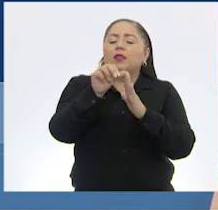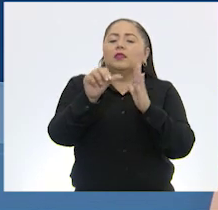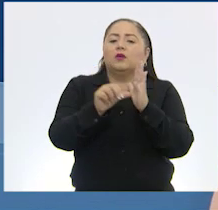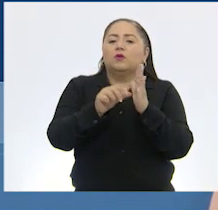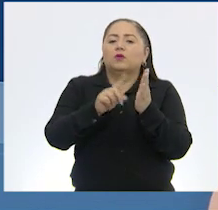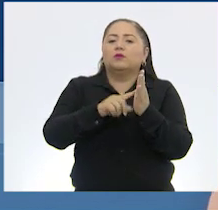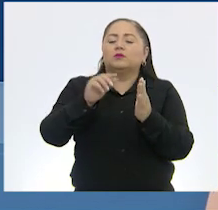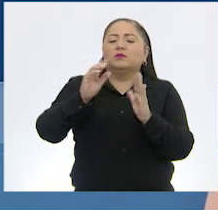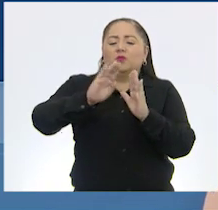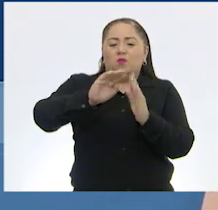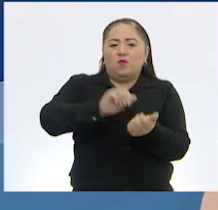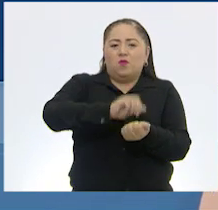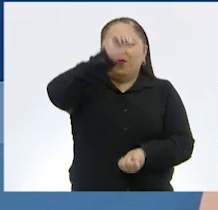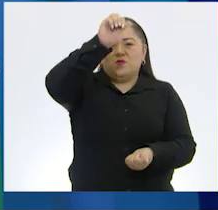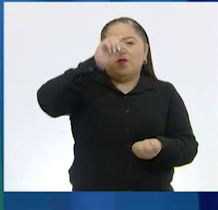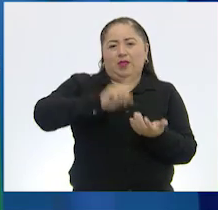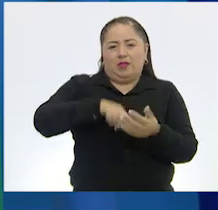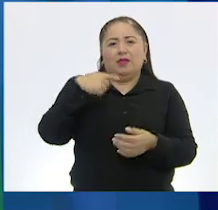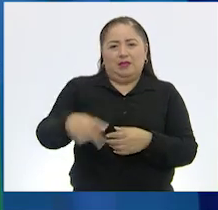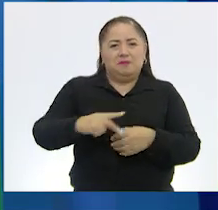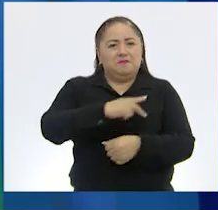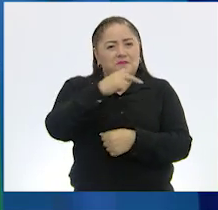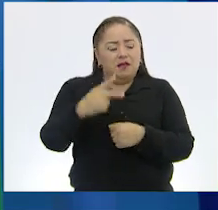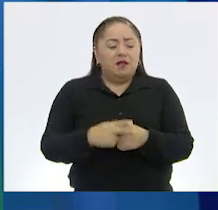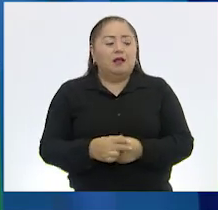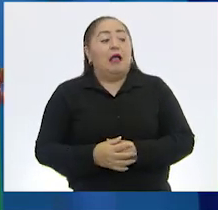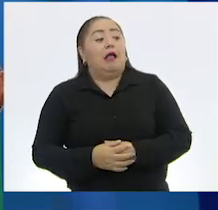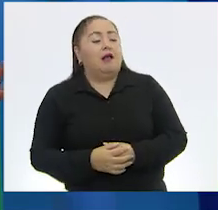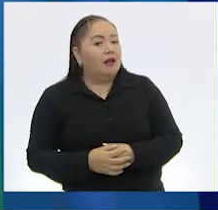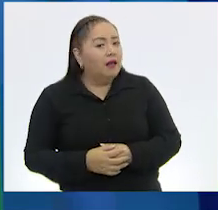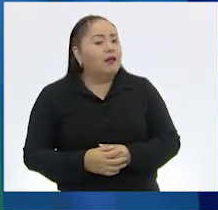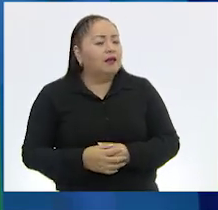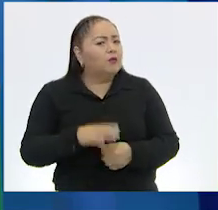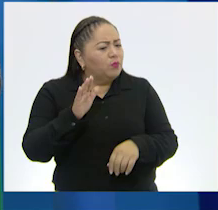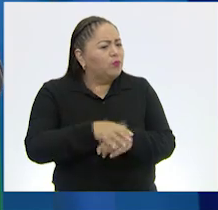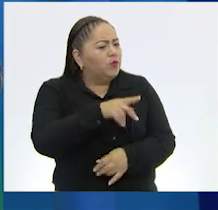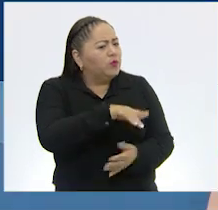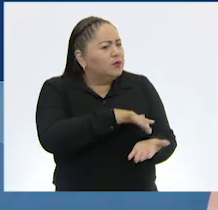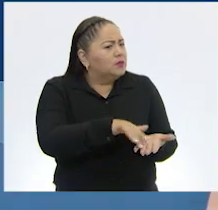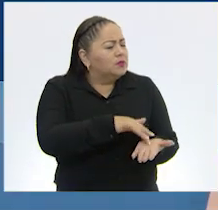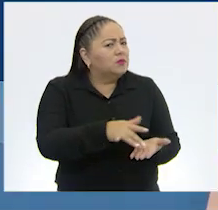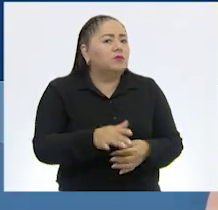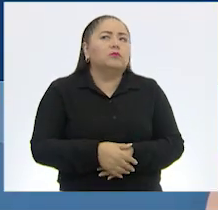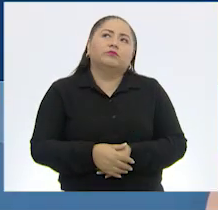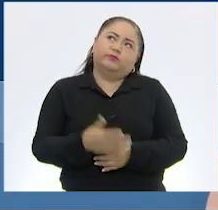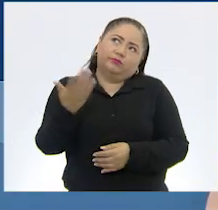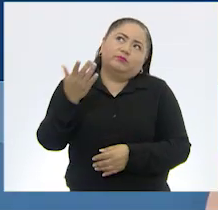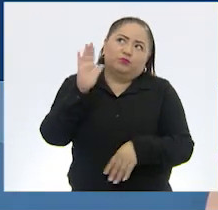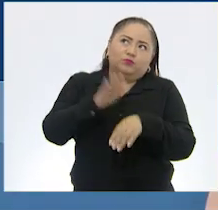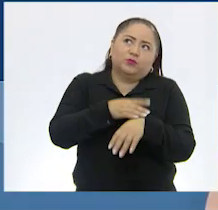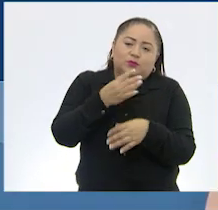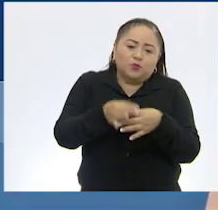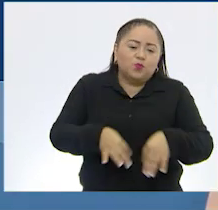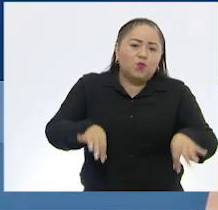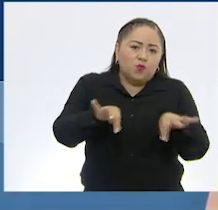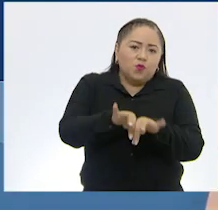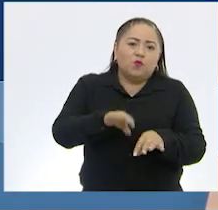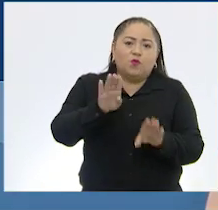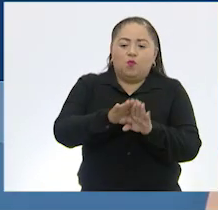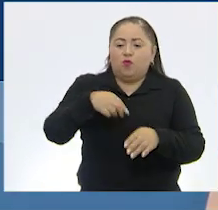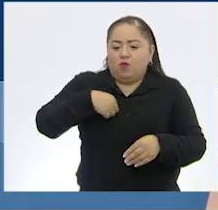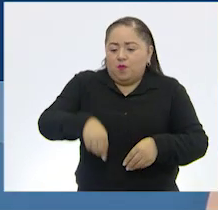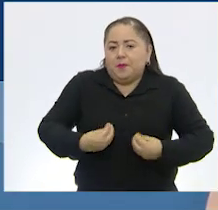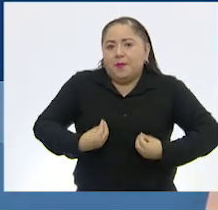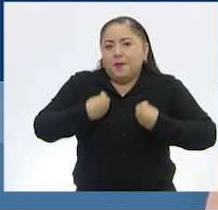Constitución Política de nuestro país. Ah, ¿y por qué lo estás leyendo? Porque es muy importante que como